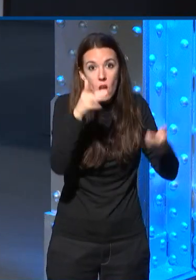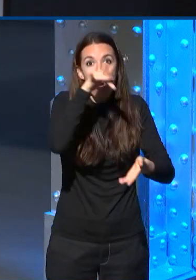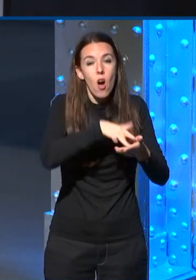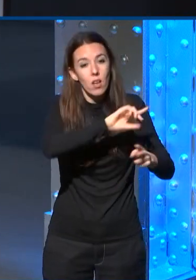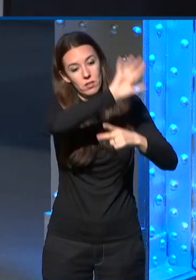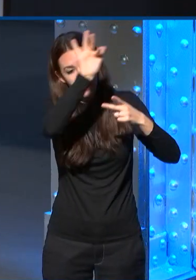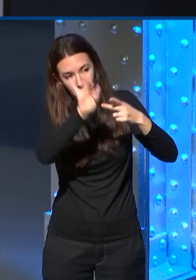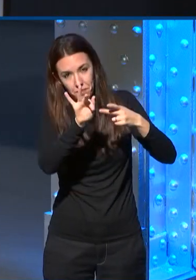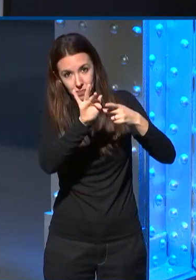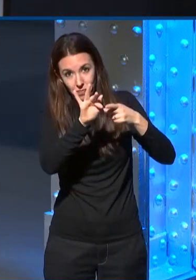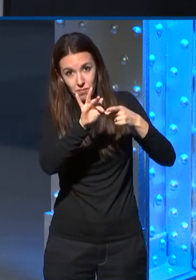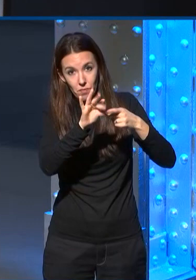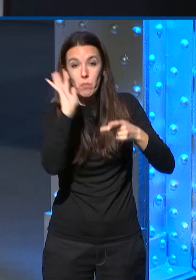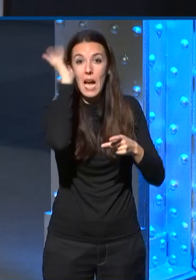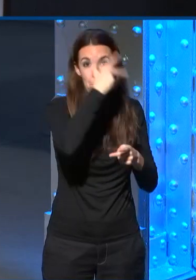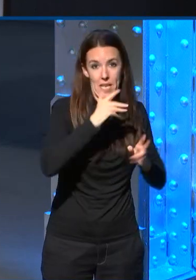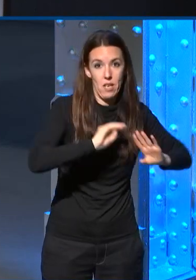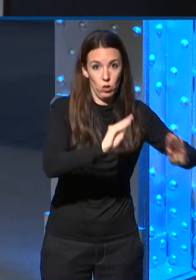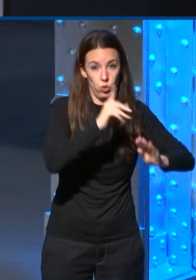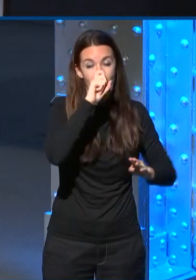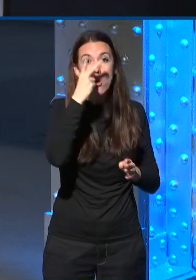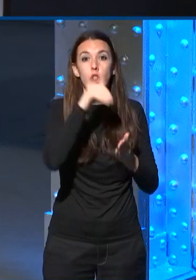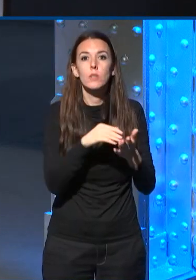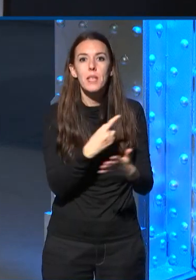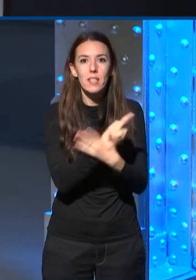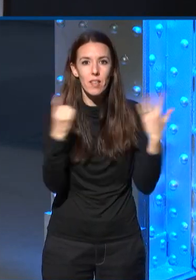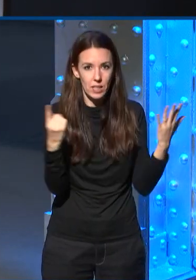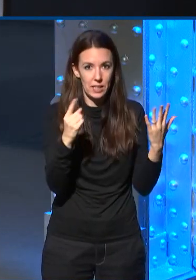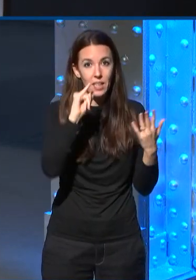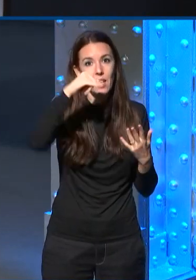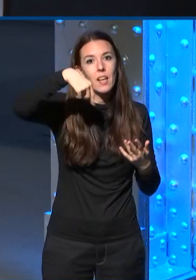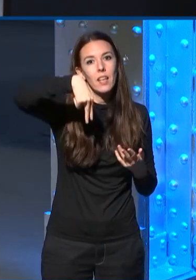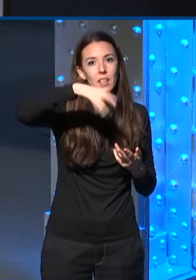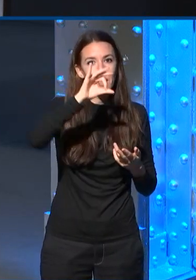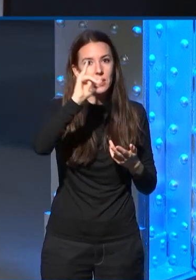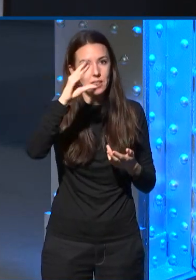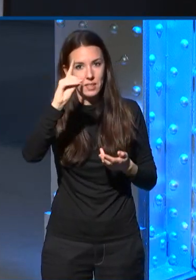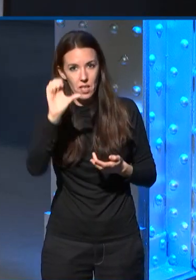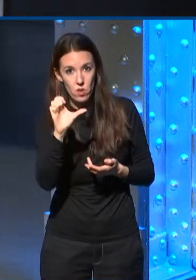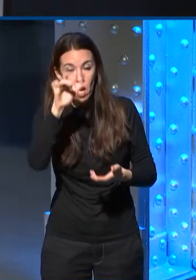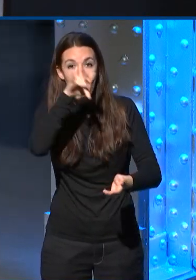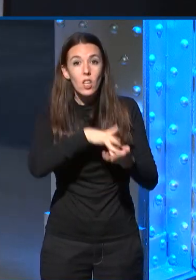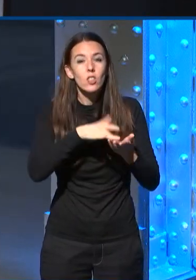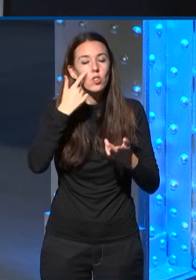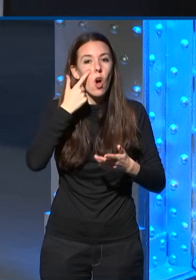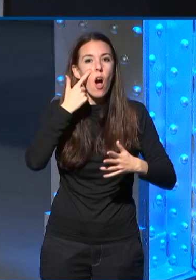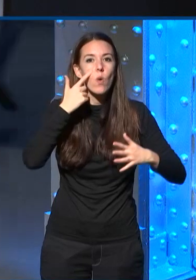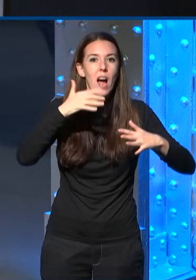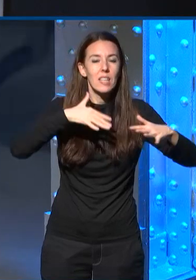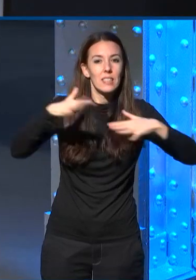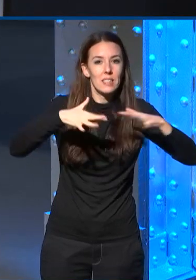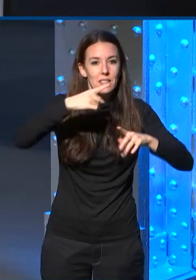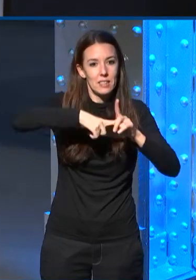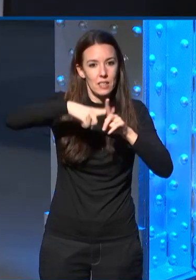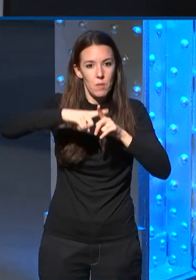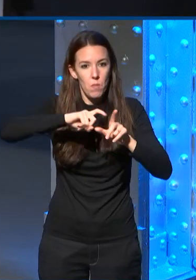misión americana, 2016, InSight, una misión que iba a desplegar un sismómetro. La colaboración internacional, por cierto, en